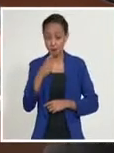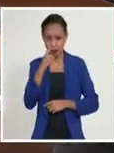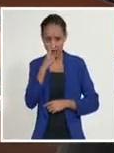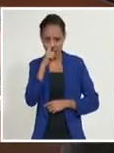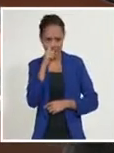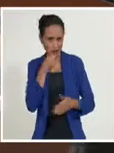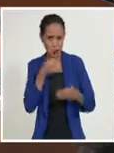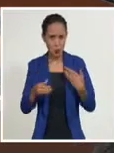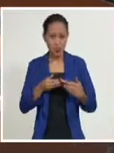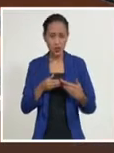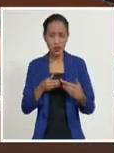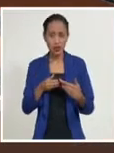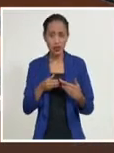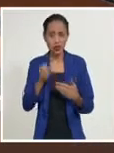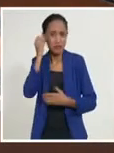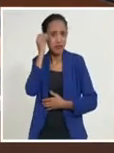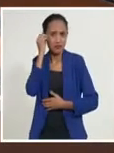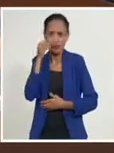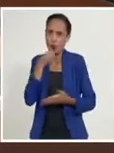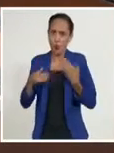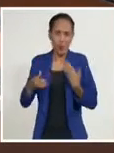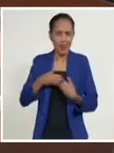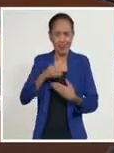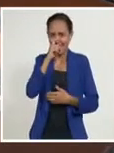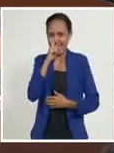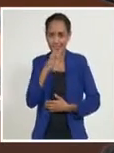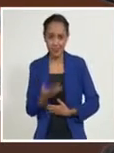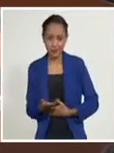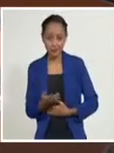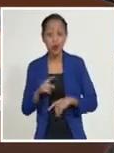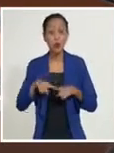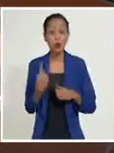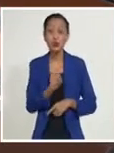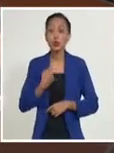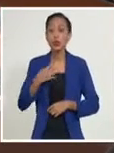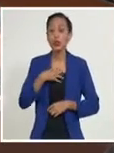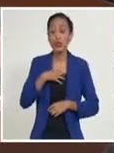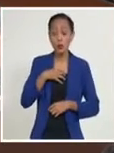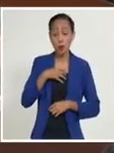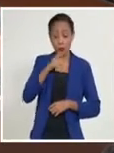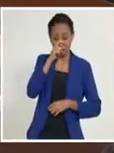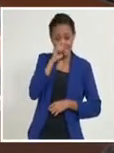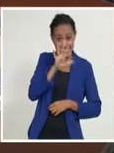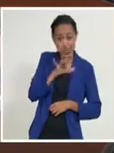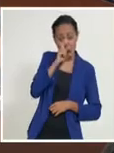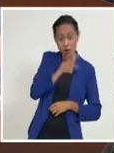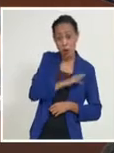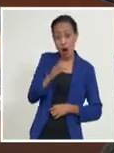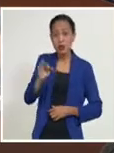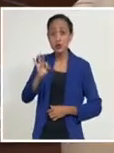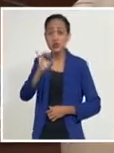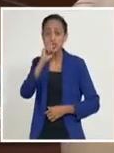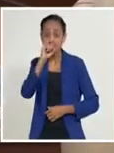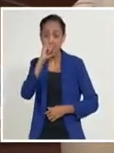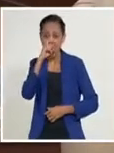que la creación no tiene edad y por eso tenemos antes de los 5 años hasta 86